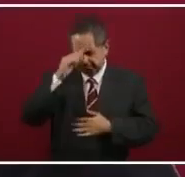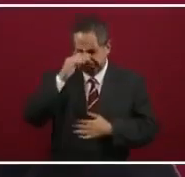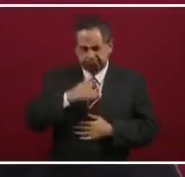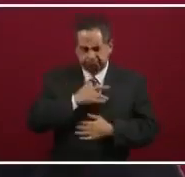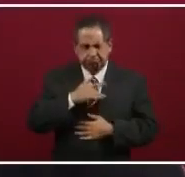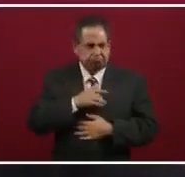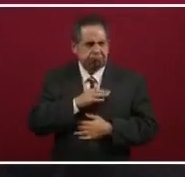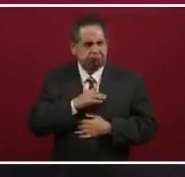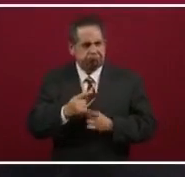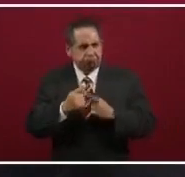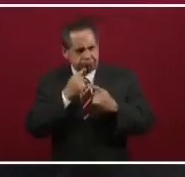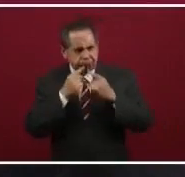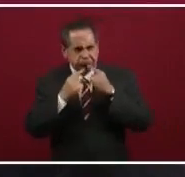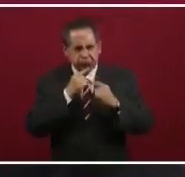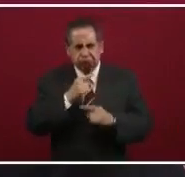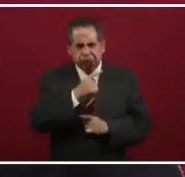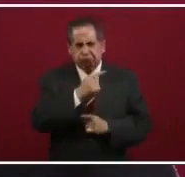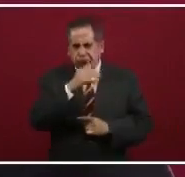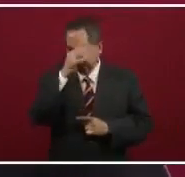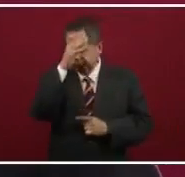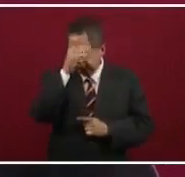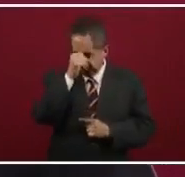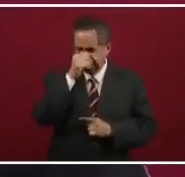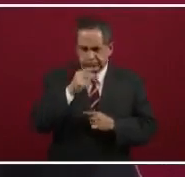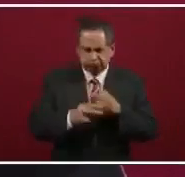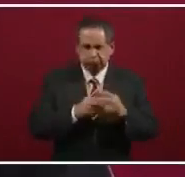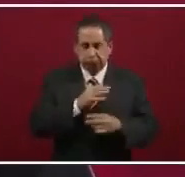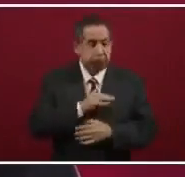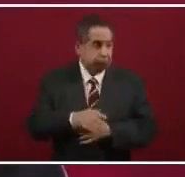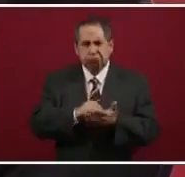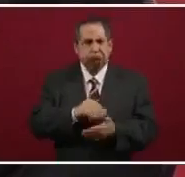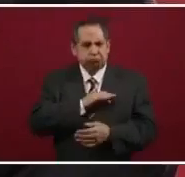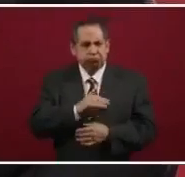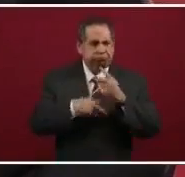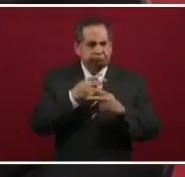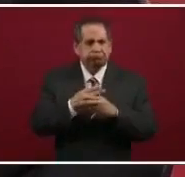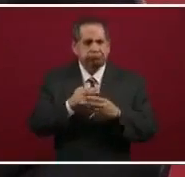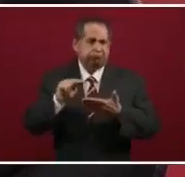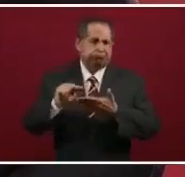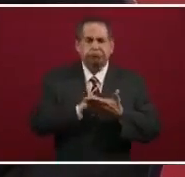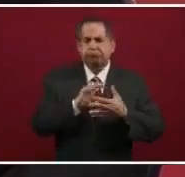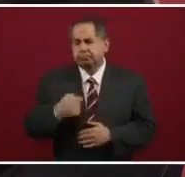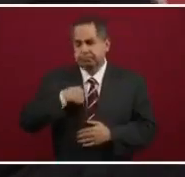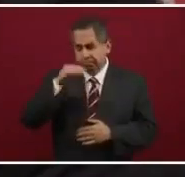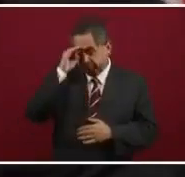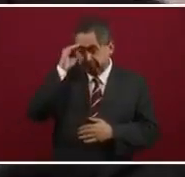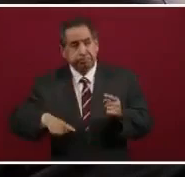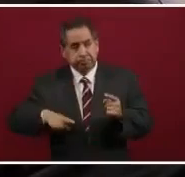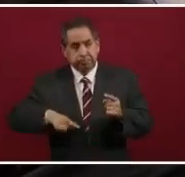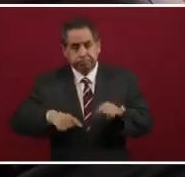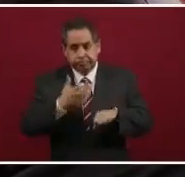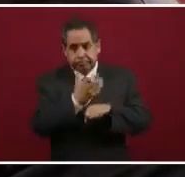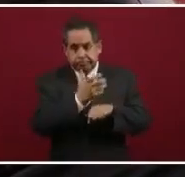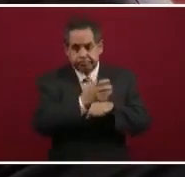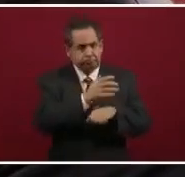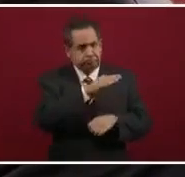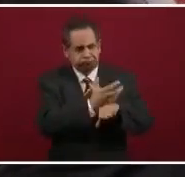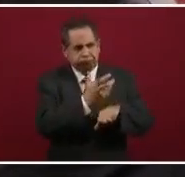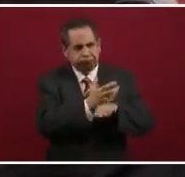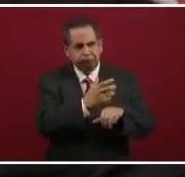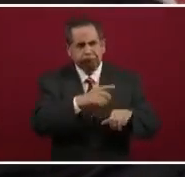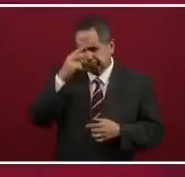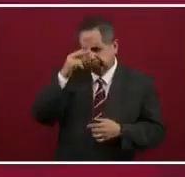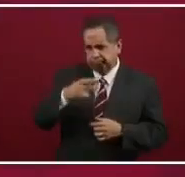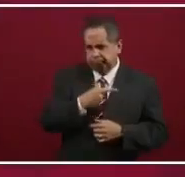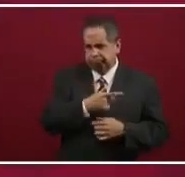acuerdo con el gobierno de Estados Unidos y seguimos considerando que el gobierno de Estados Unidos es un gobierno amigo